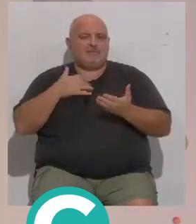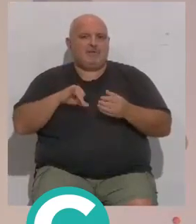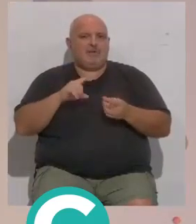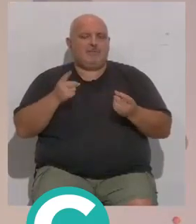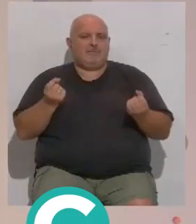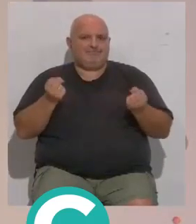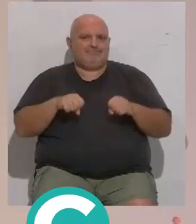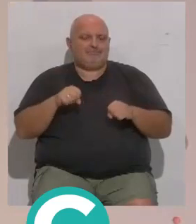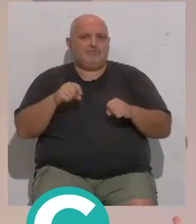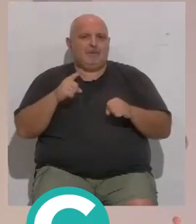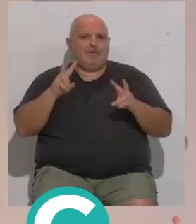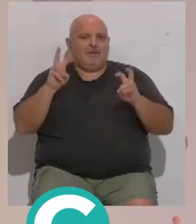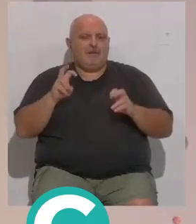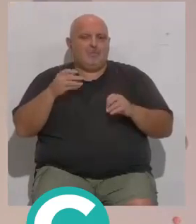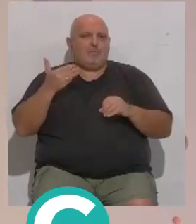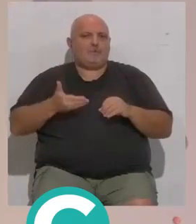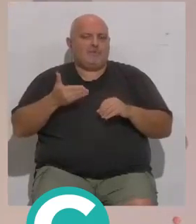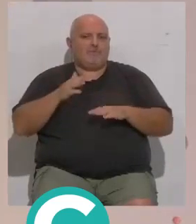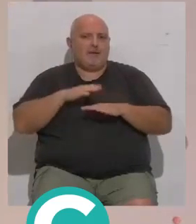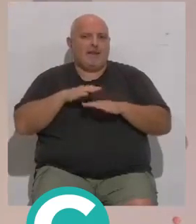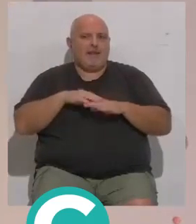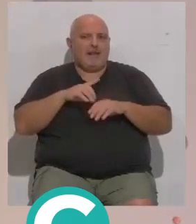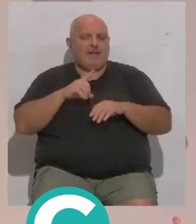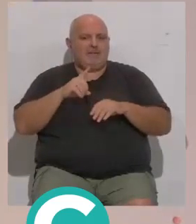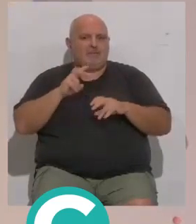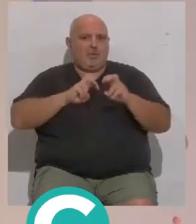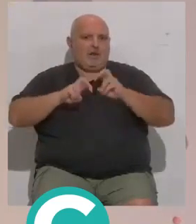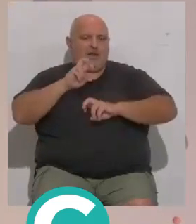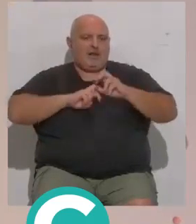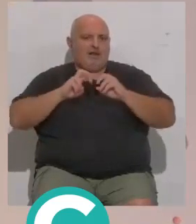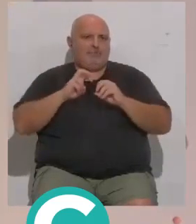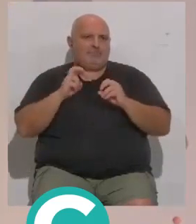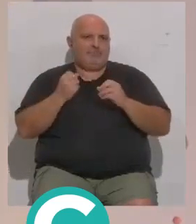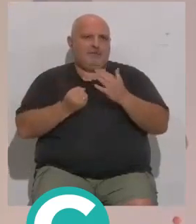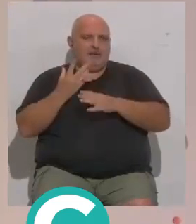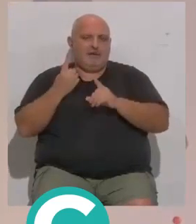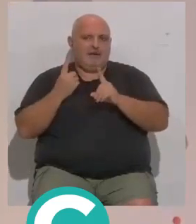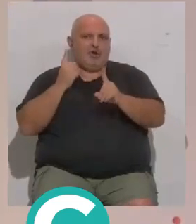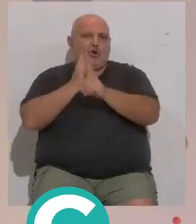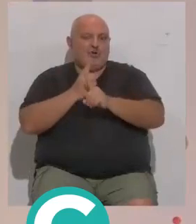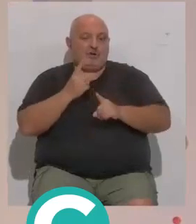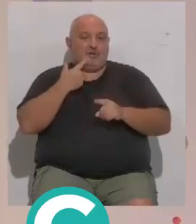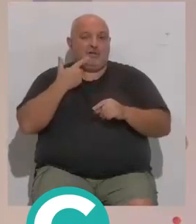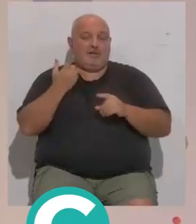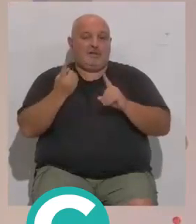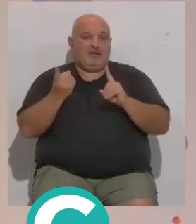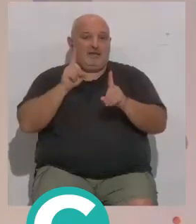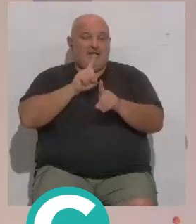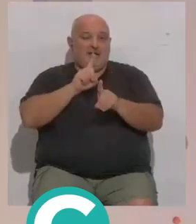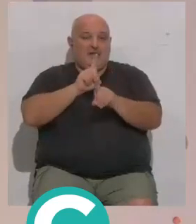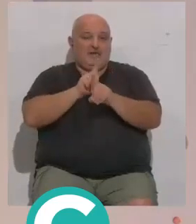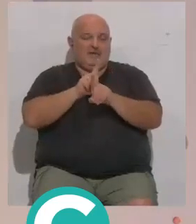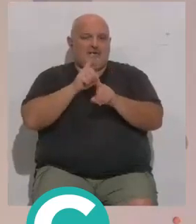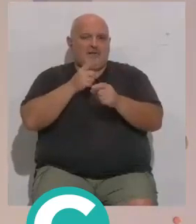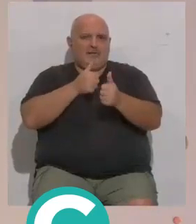convierte en un elemento muy importante a la hora de contrarrestar la elaboración del rival, porque colocado por detrás del referente